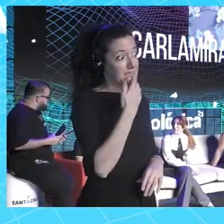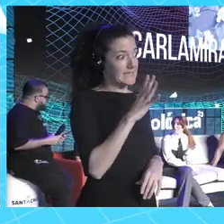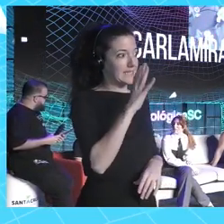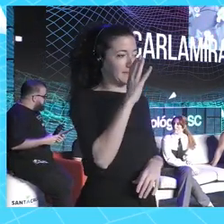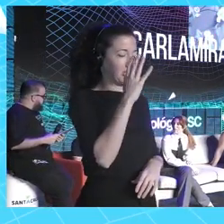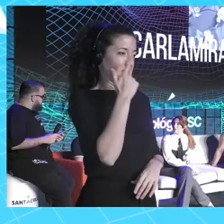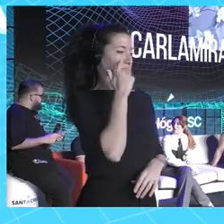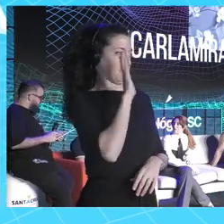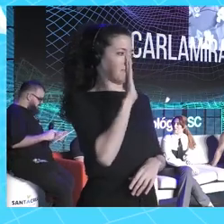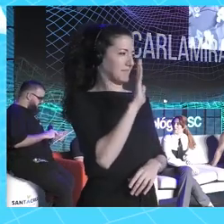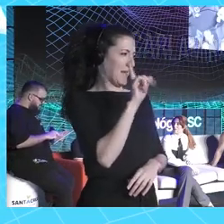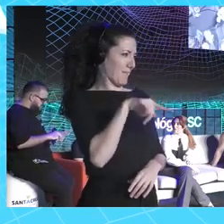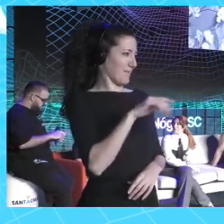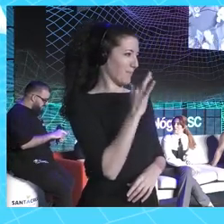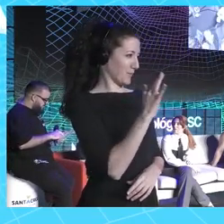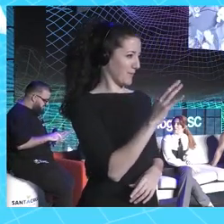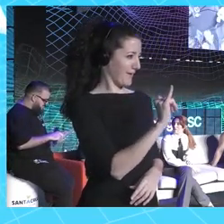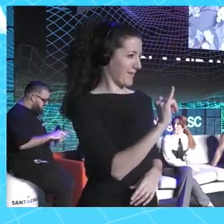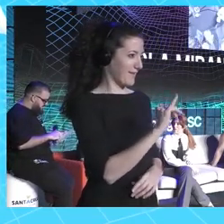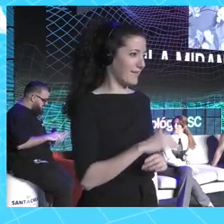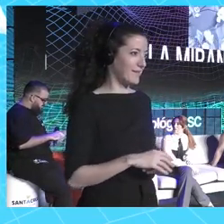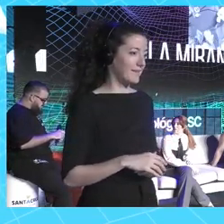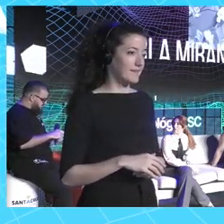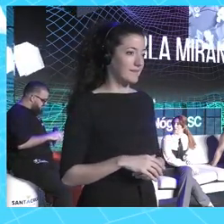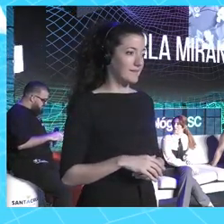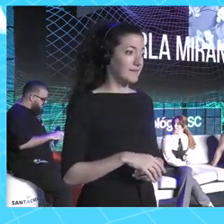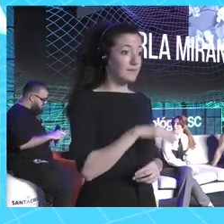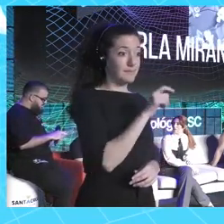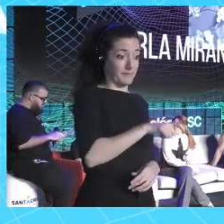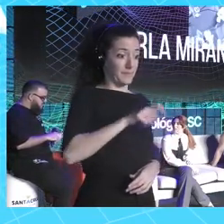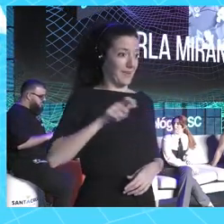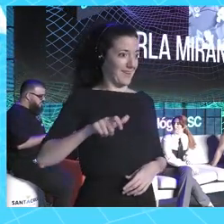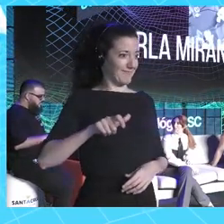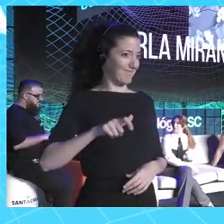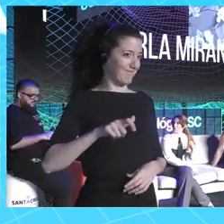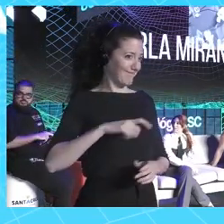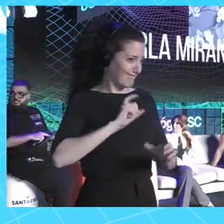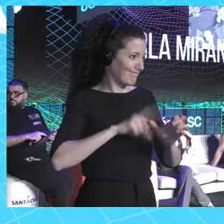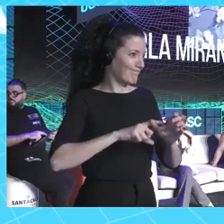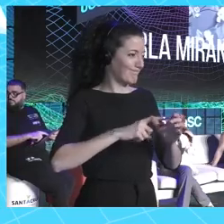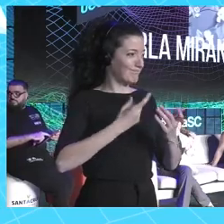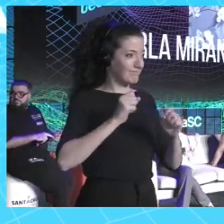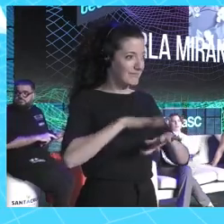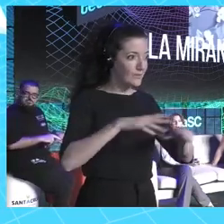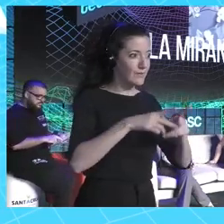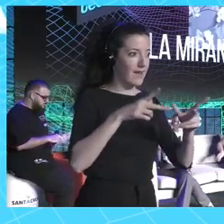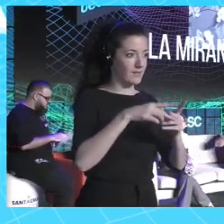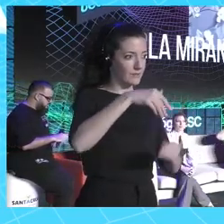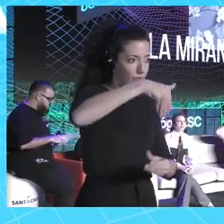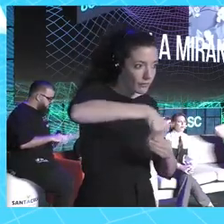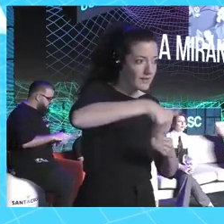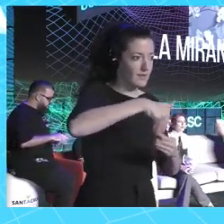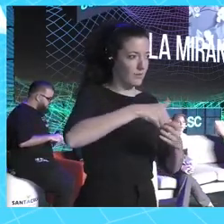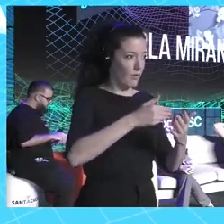una ventaja es decir Realmente las personas que creamos contenidos invertimos muchísimas más horas y muchísimo más tiempo